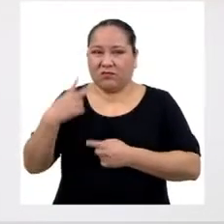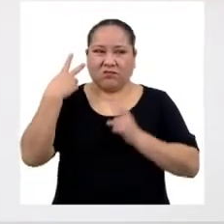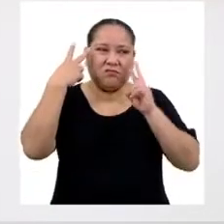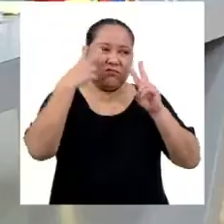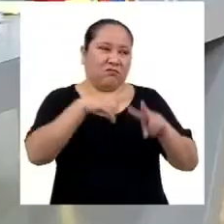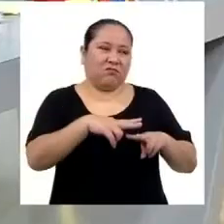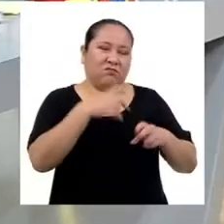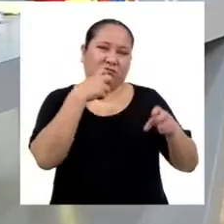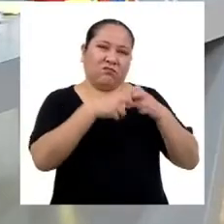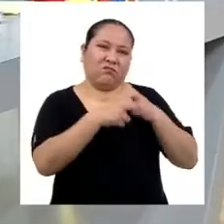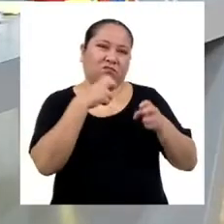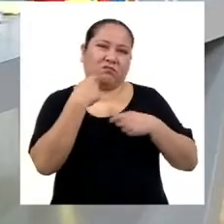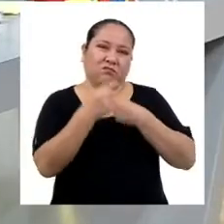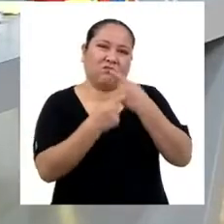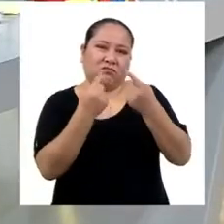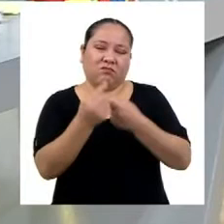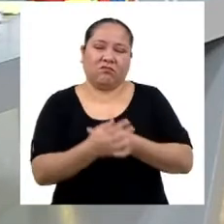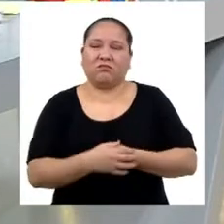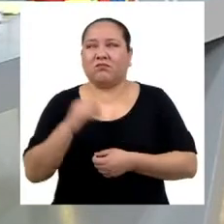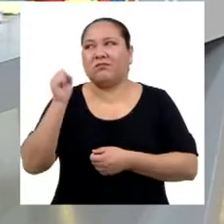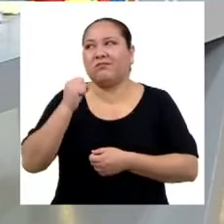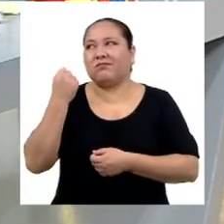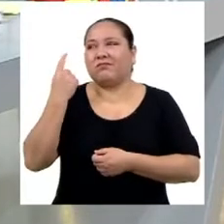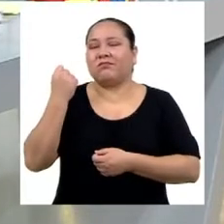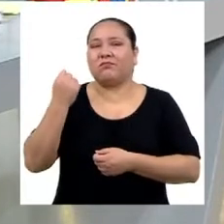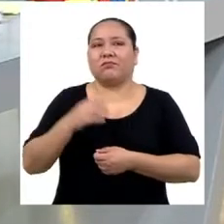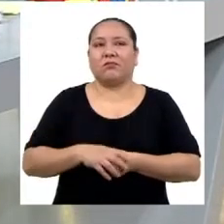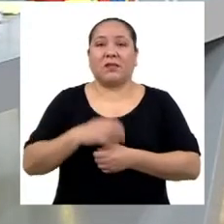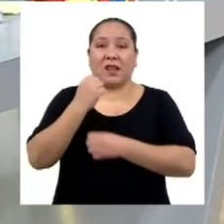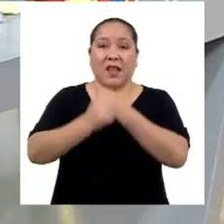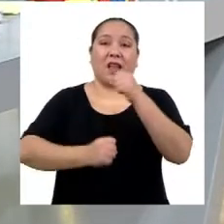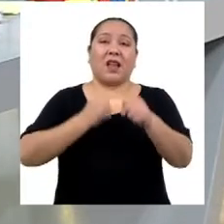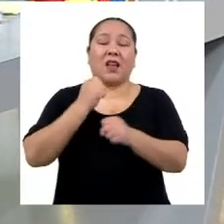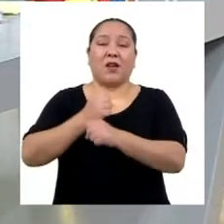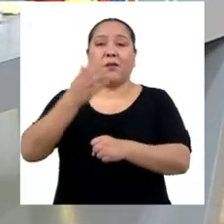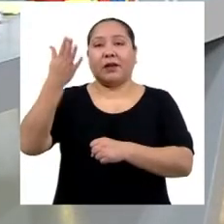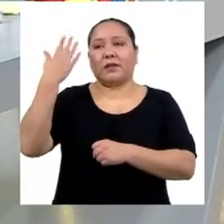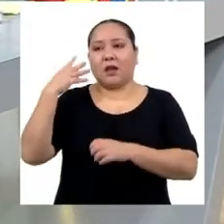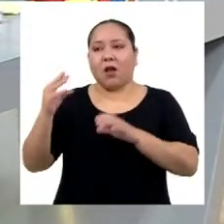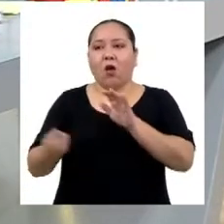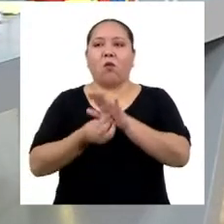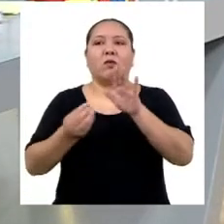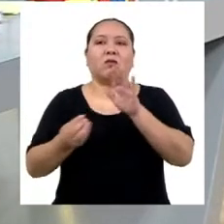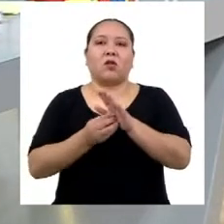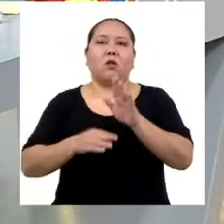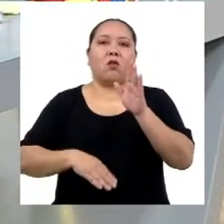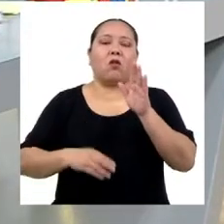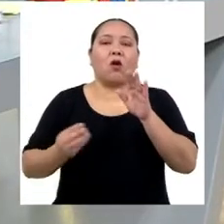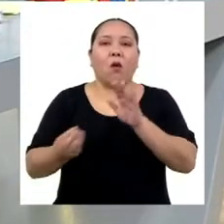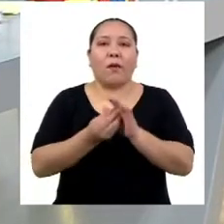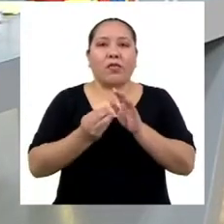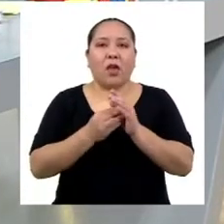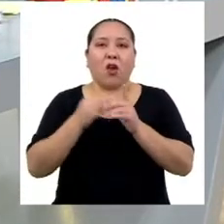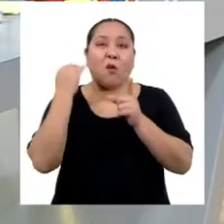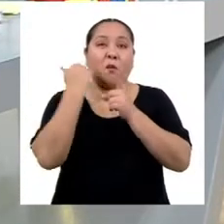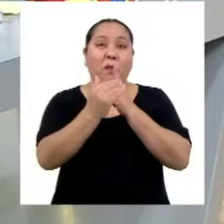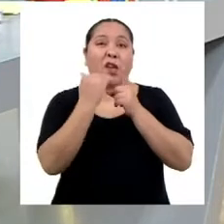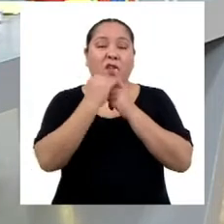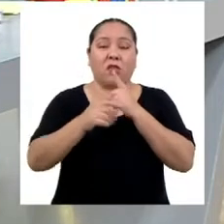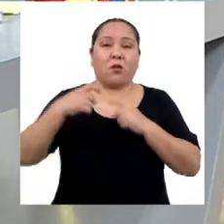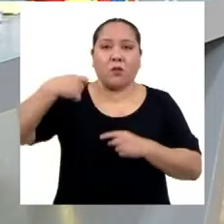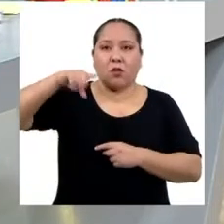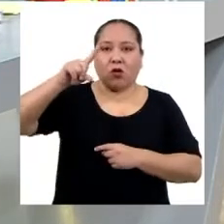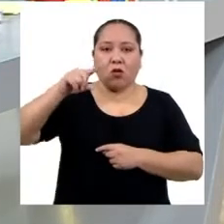a diario. Claro, ahora entiendo. Si el año pasado se sumaron más de 500.000 de vehículos a las pistas